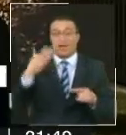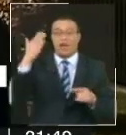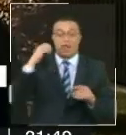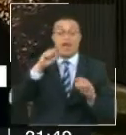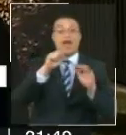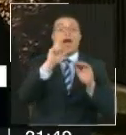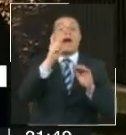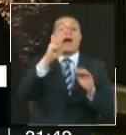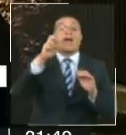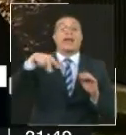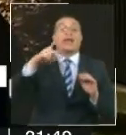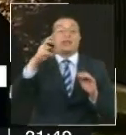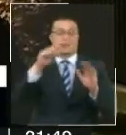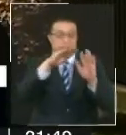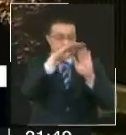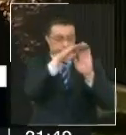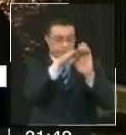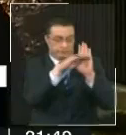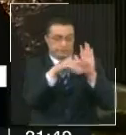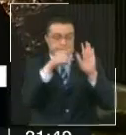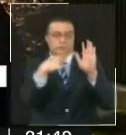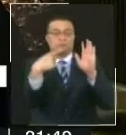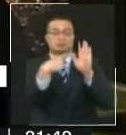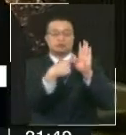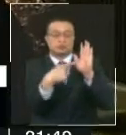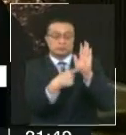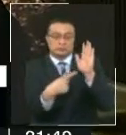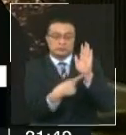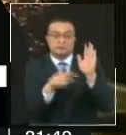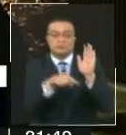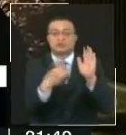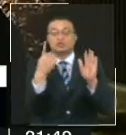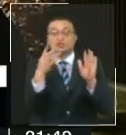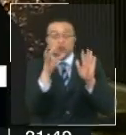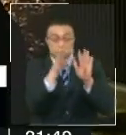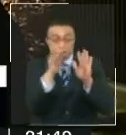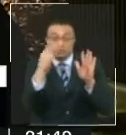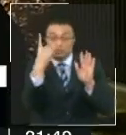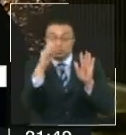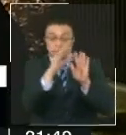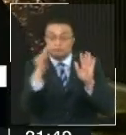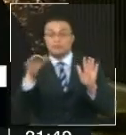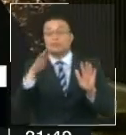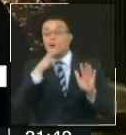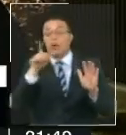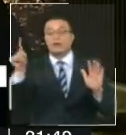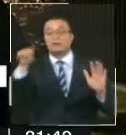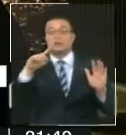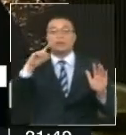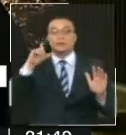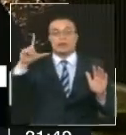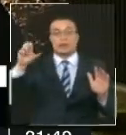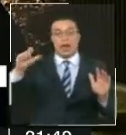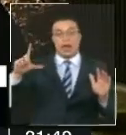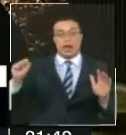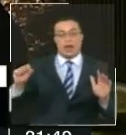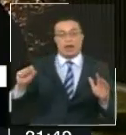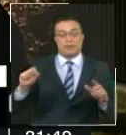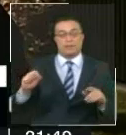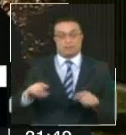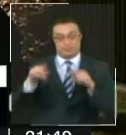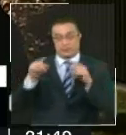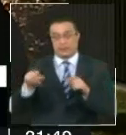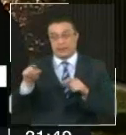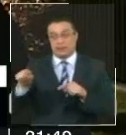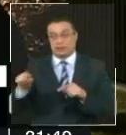agenda con una serie de puntos dentro de los cuales uno de ellos era el de El el de las aguas del silala eh